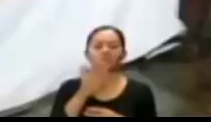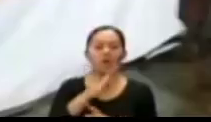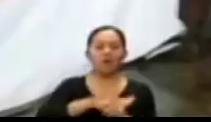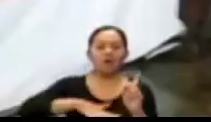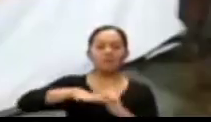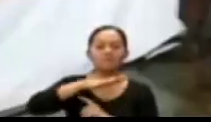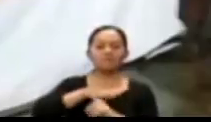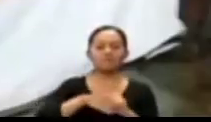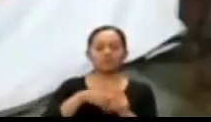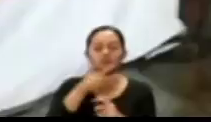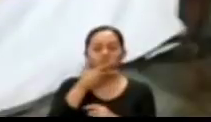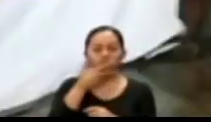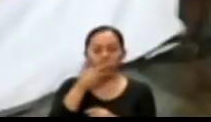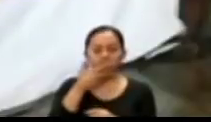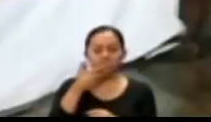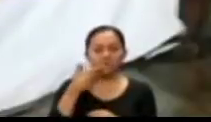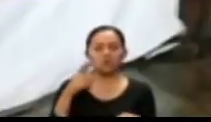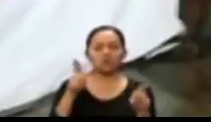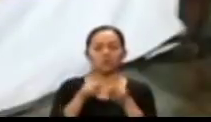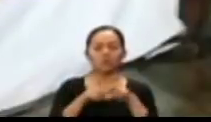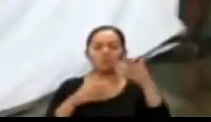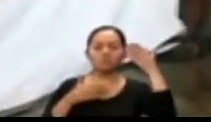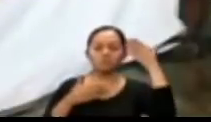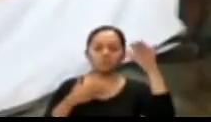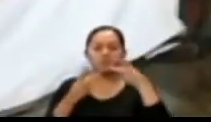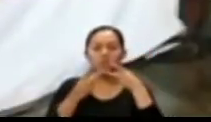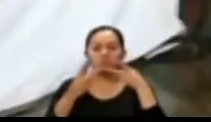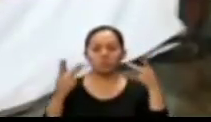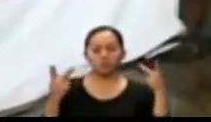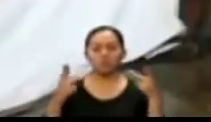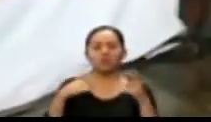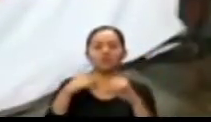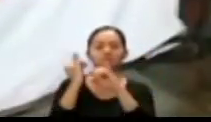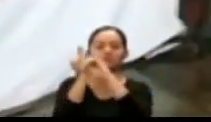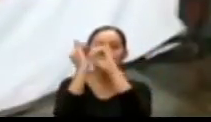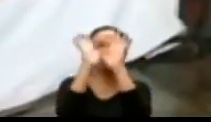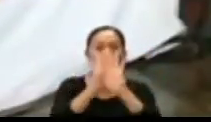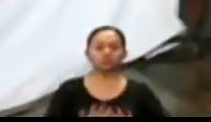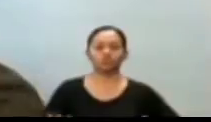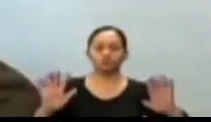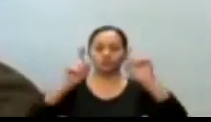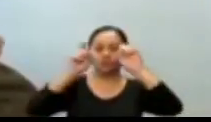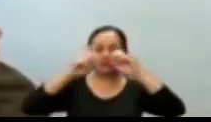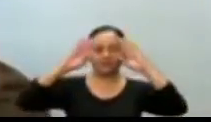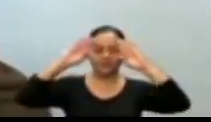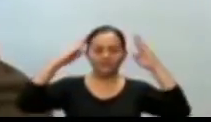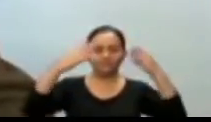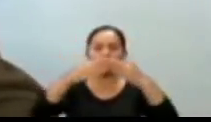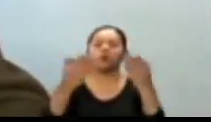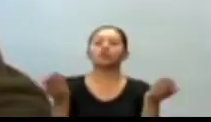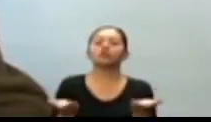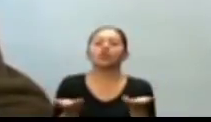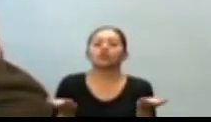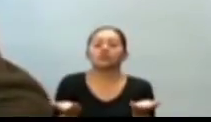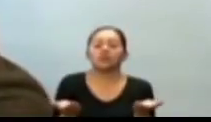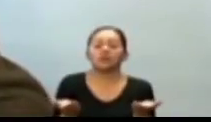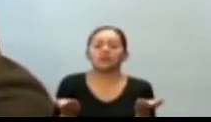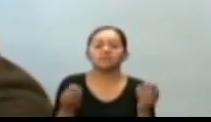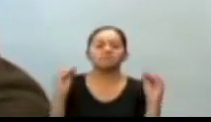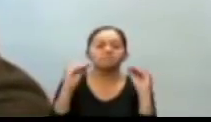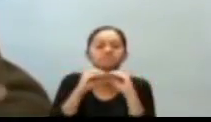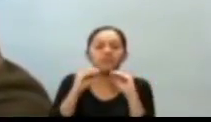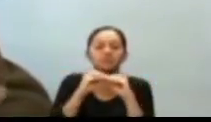ámbitos en donde la política pública y la institucionalidad deben enfocarse, obviamente para